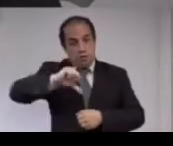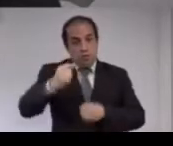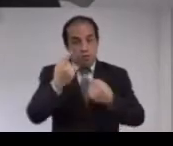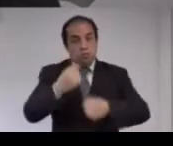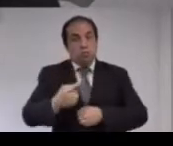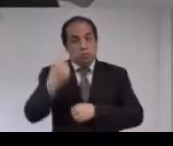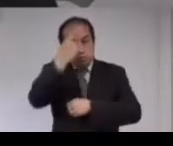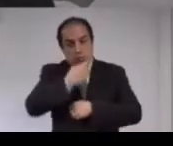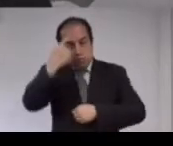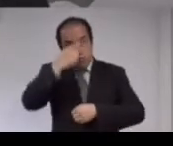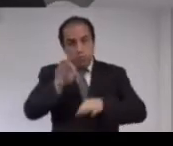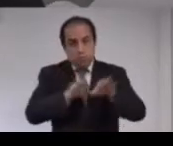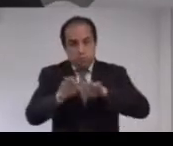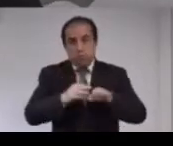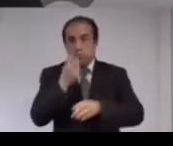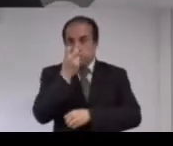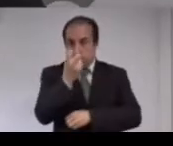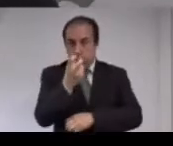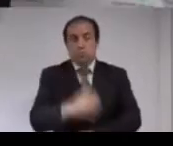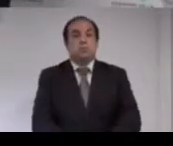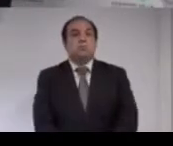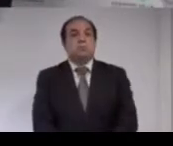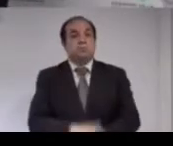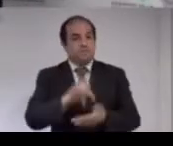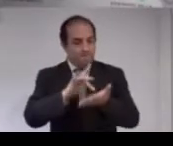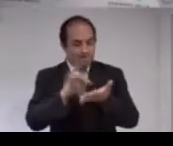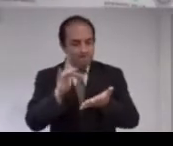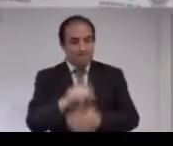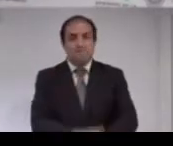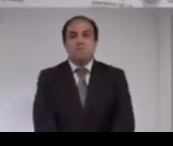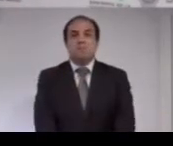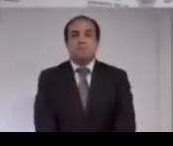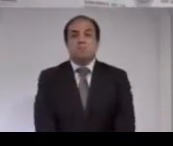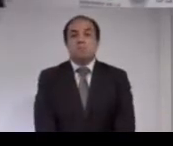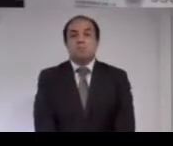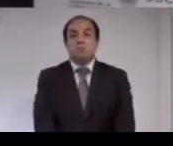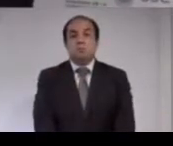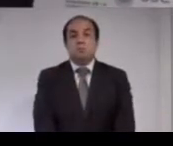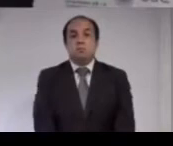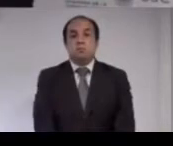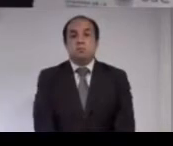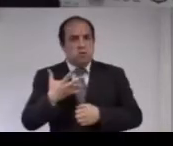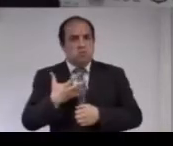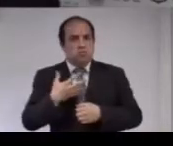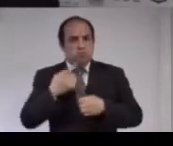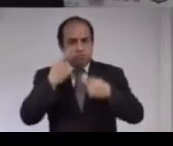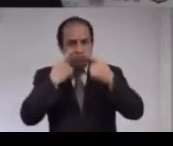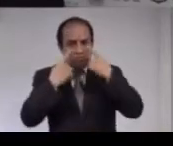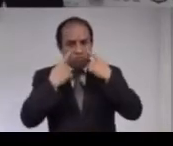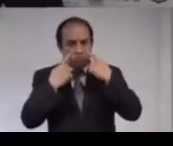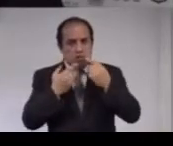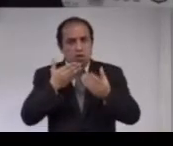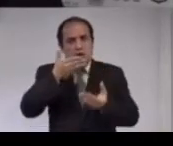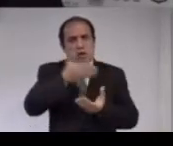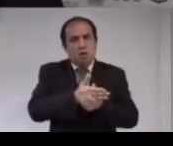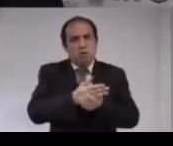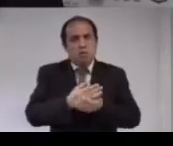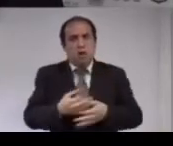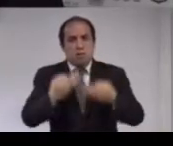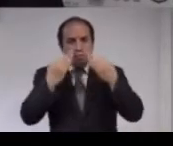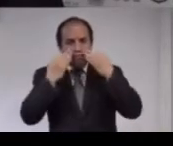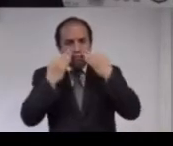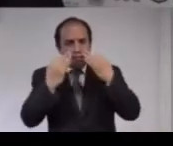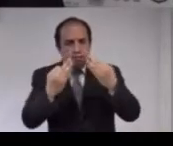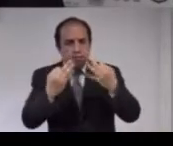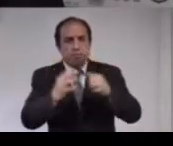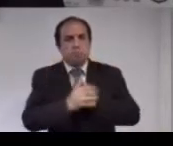horas, estamos trabajando en ello. Muchas gracias. ¿Ustedes llamarían a manifestantes que a dar su testimonio y